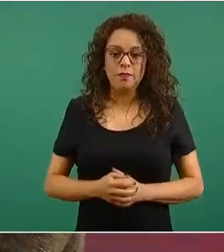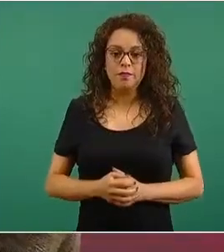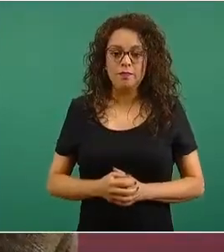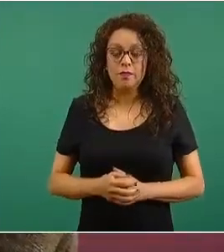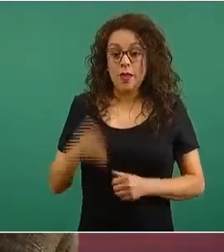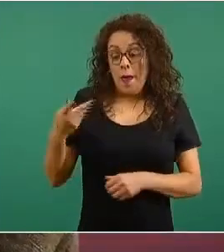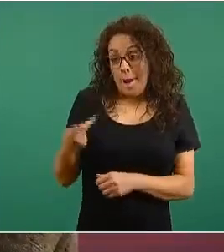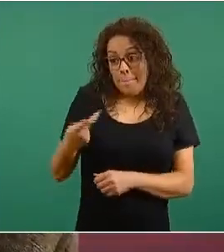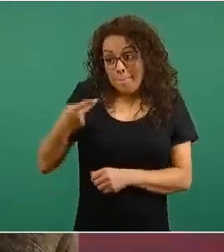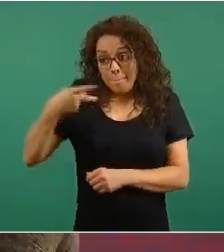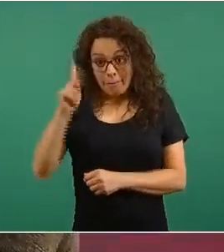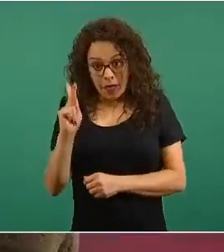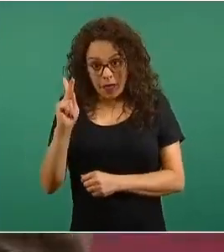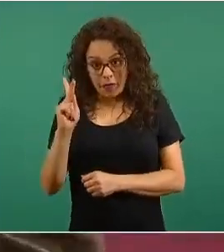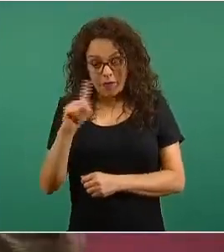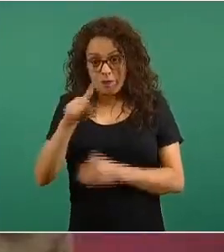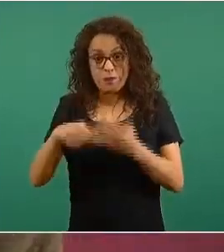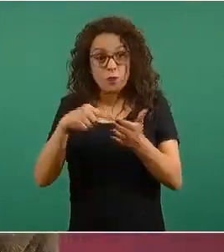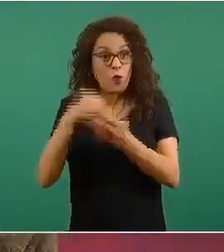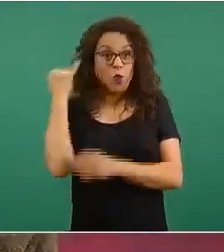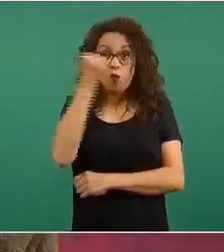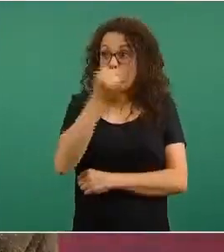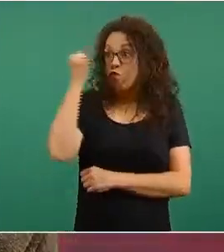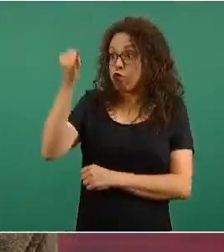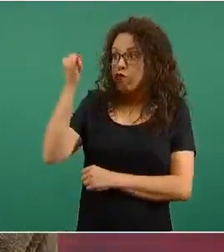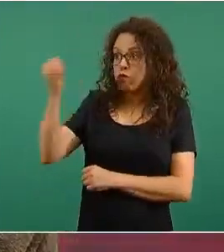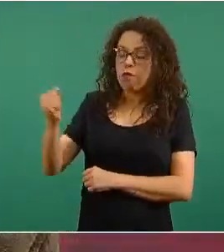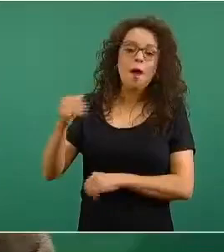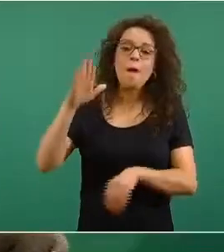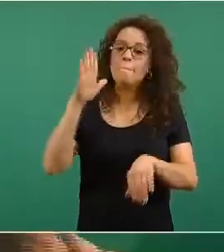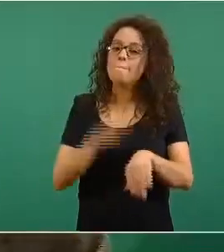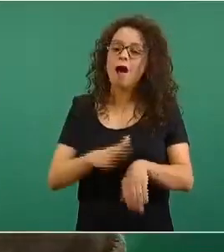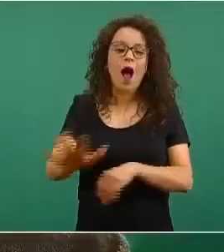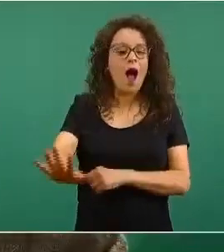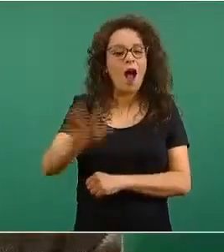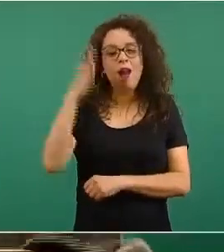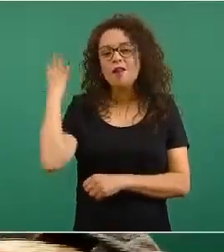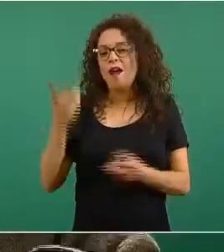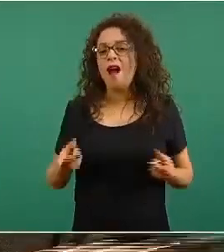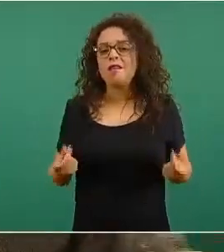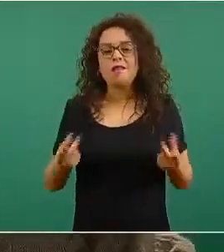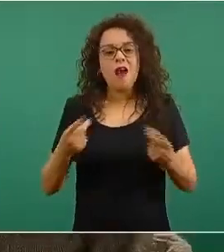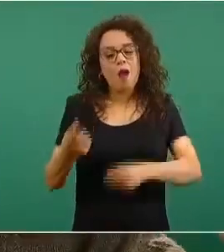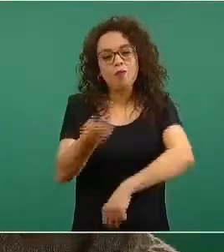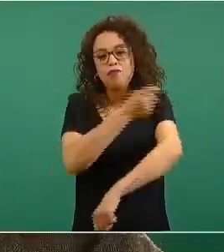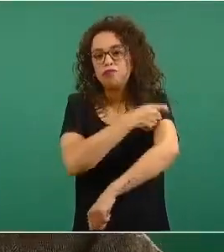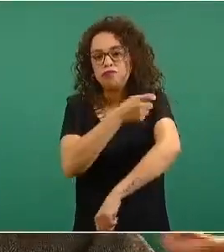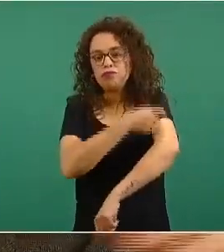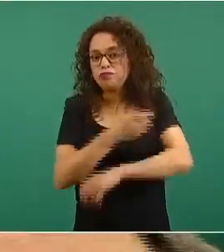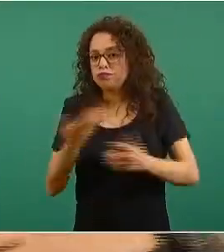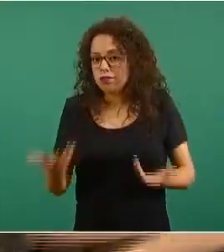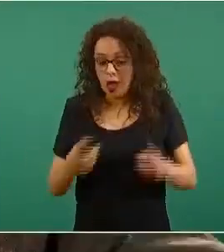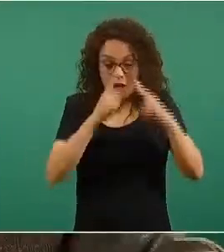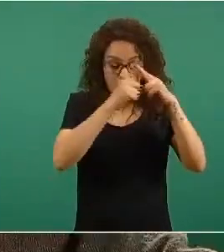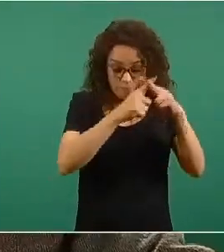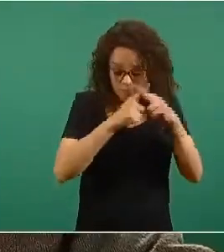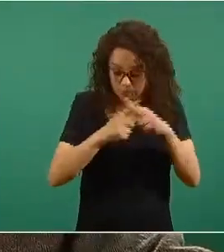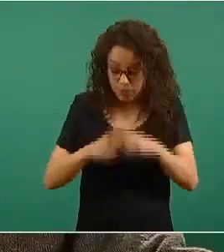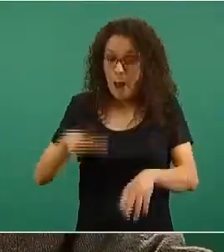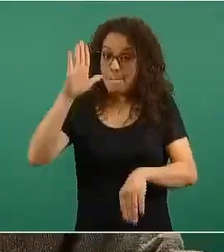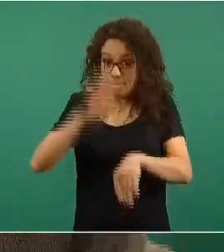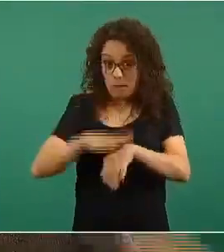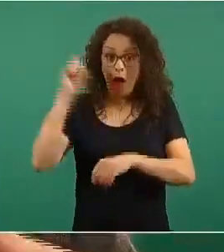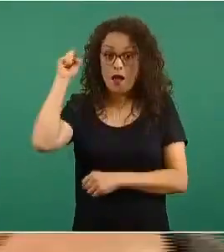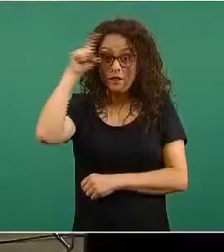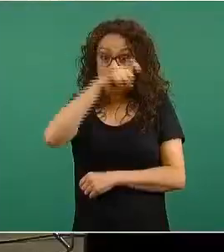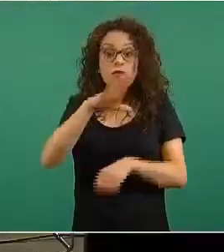Pero en las zonas rurales se avanza mucho más rápido, a pesar de que la logística es compleja, porque están más